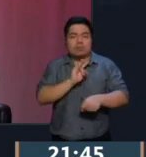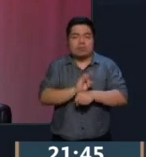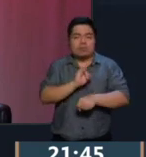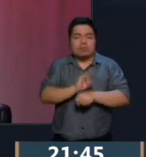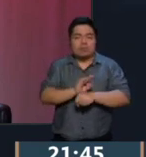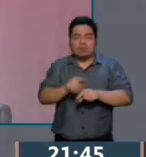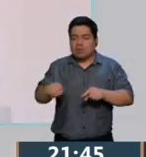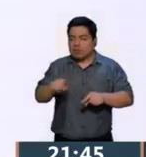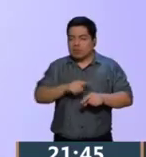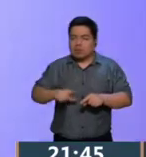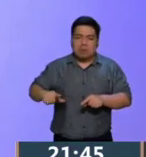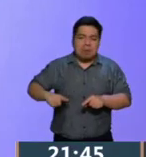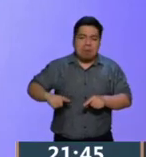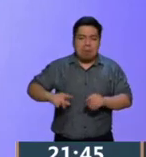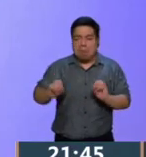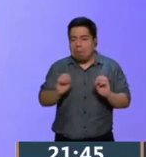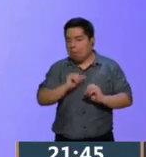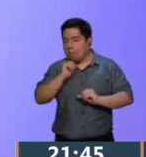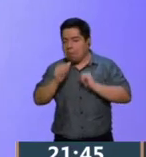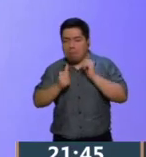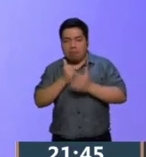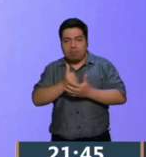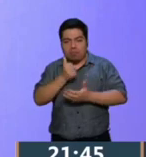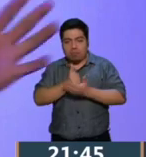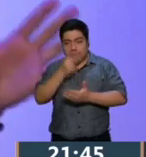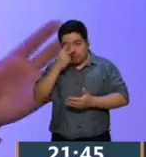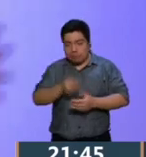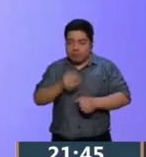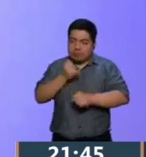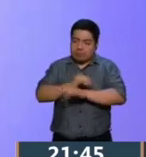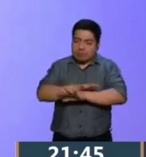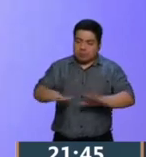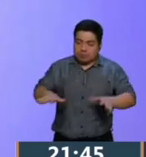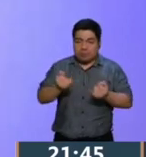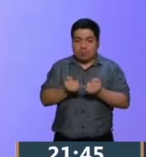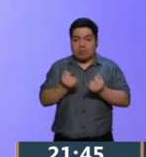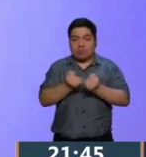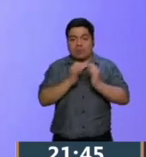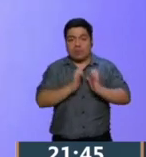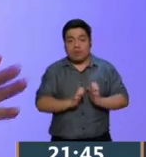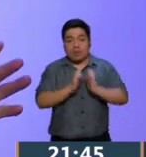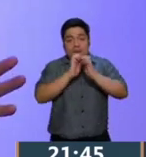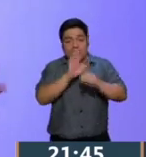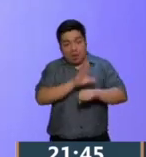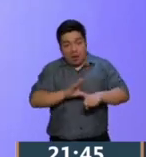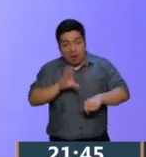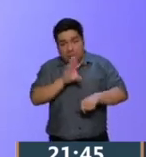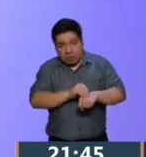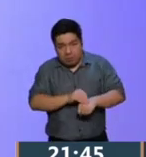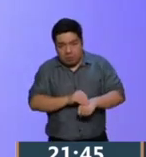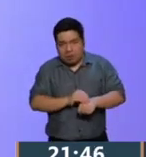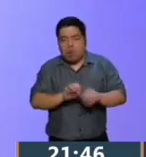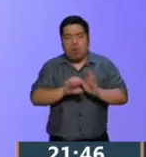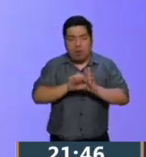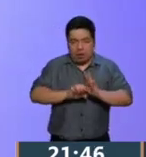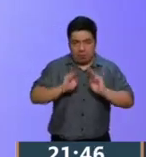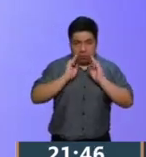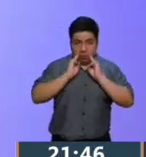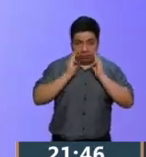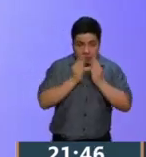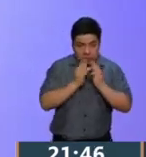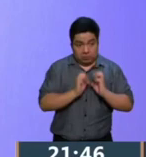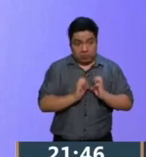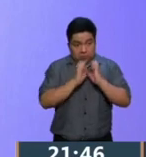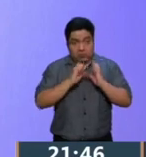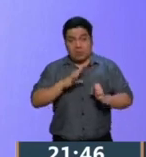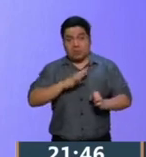hoy desgobiernan la ciudad, quienes han desinformado sobre los permisos de las construcciones. A final de cuentas, si existe un cártel inmobiliario en esta